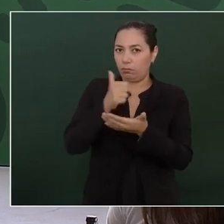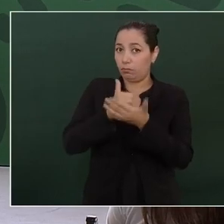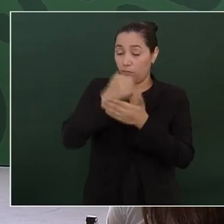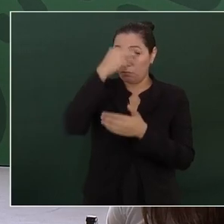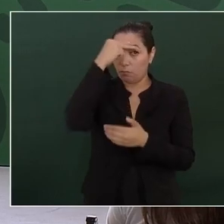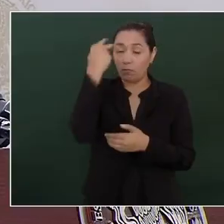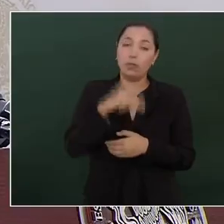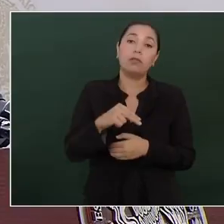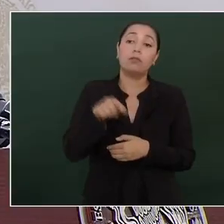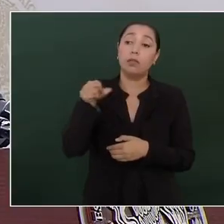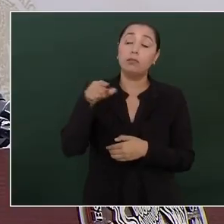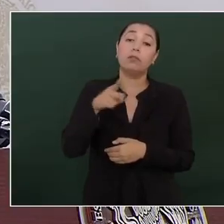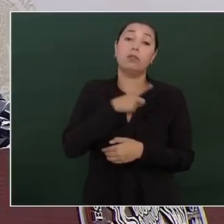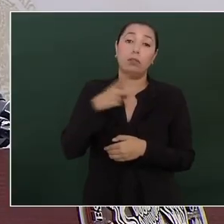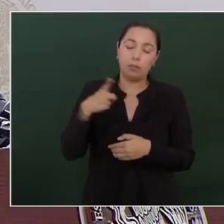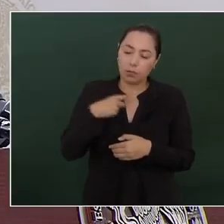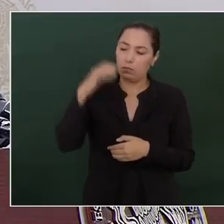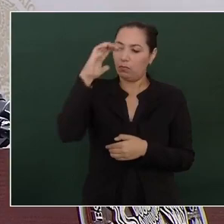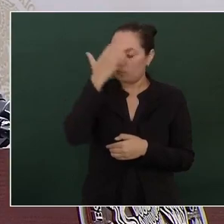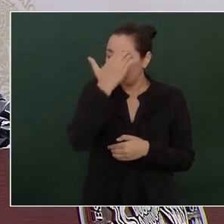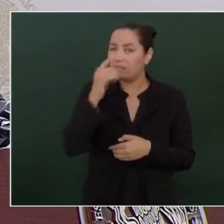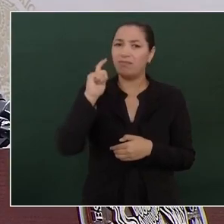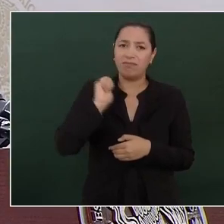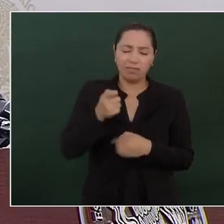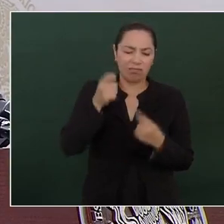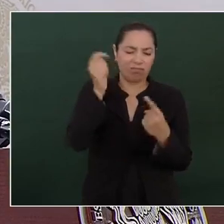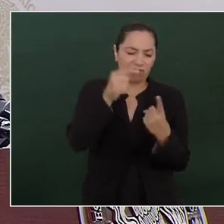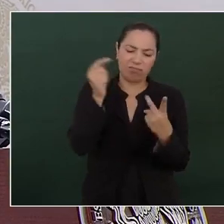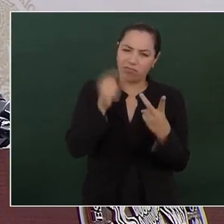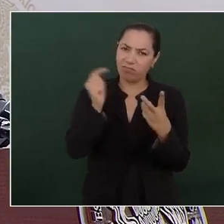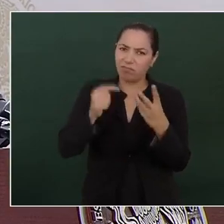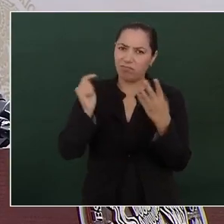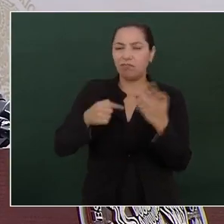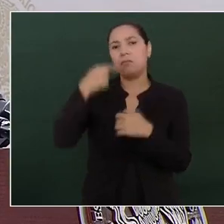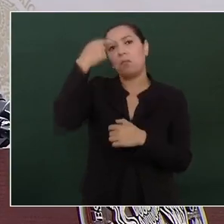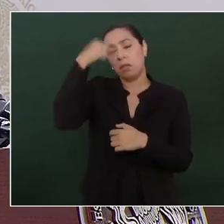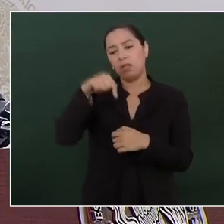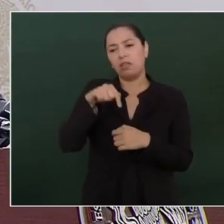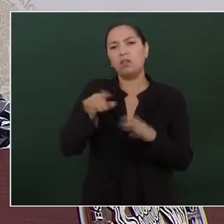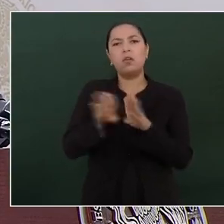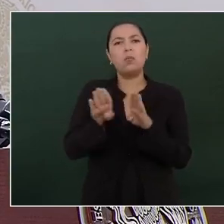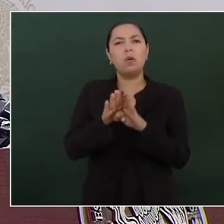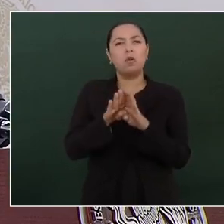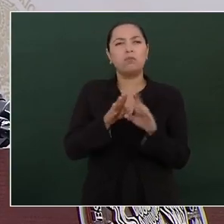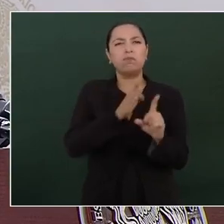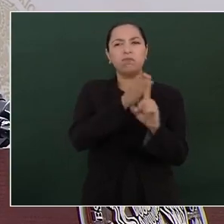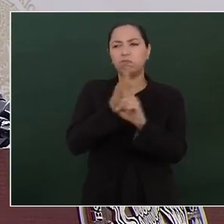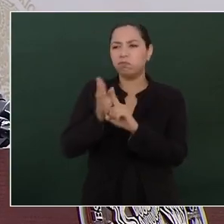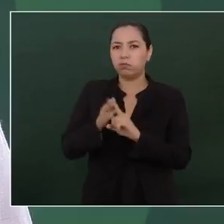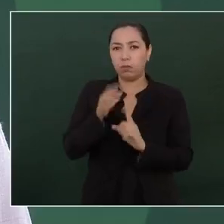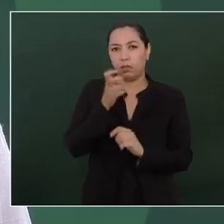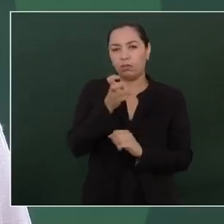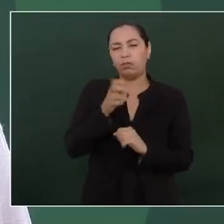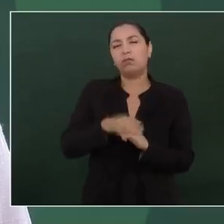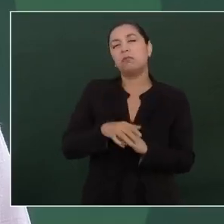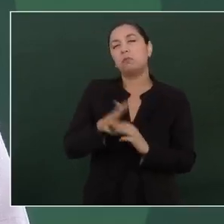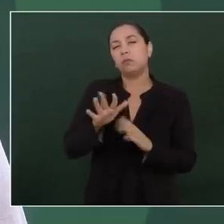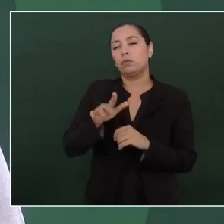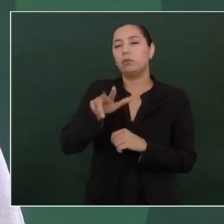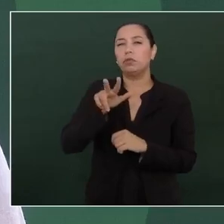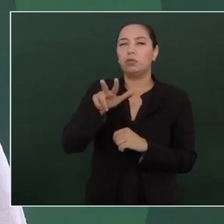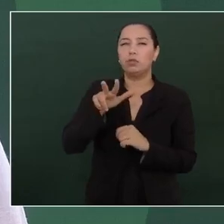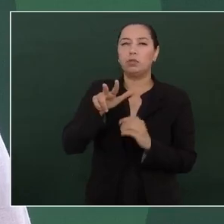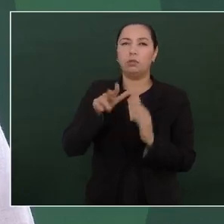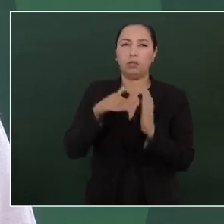que conocer de estos asuntos. Uno van en diferentes cuantías, uno implica 18 mil millones de pesos,